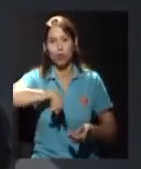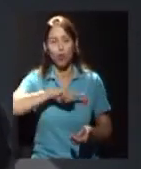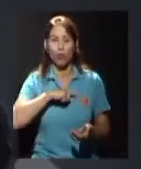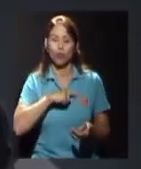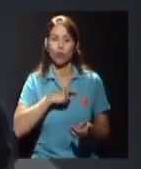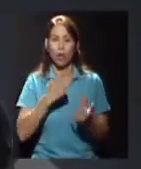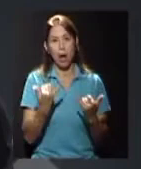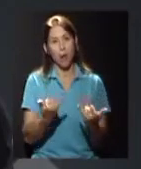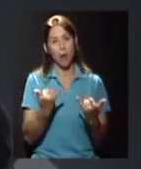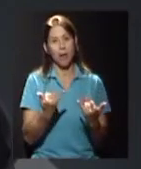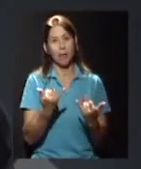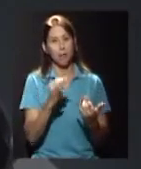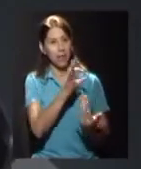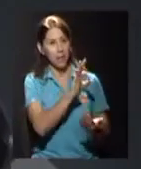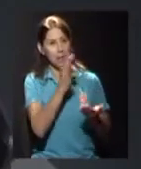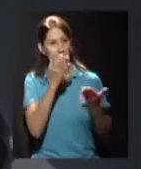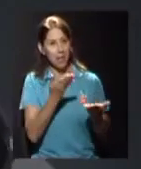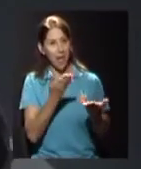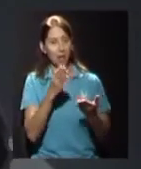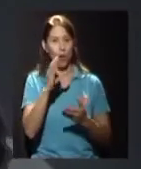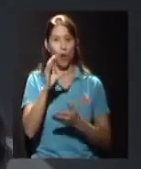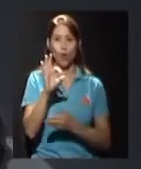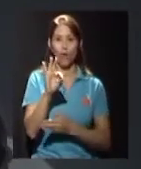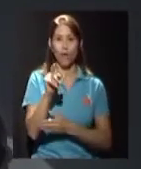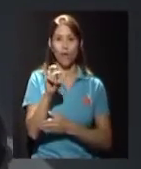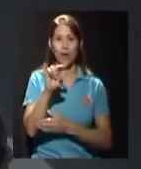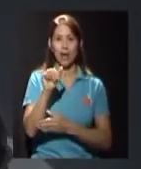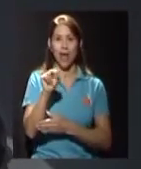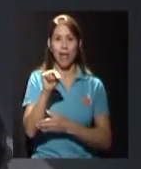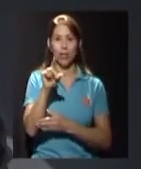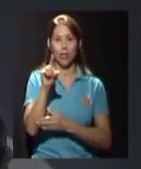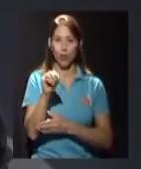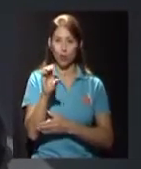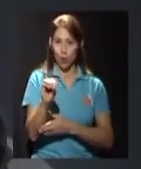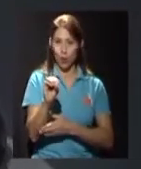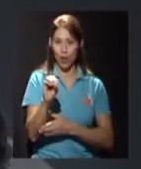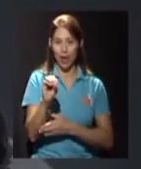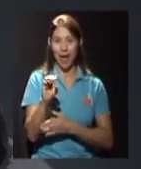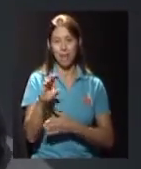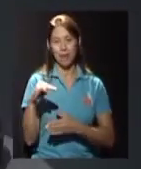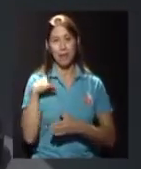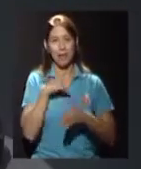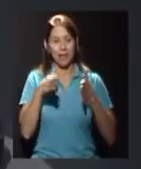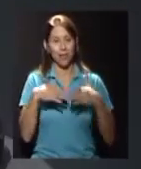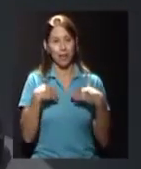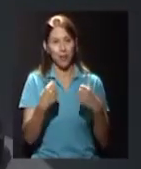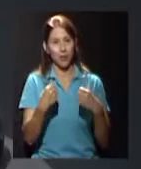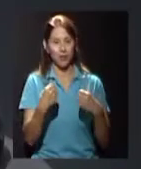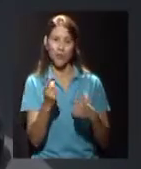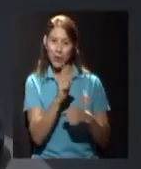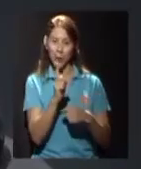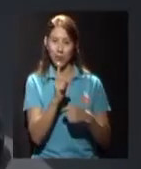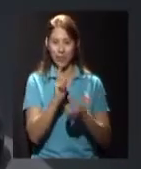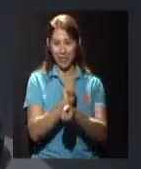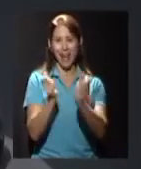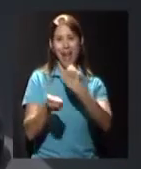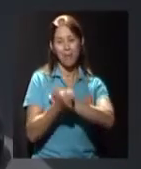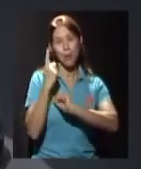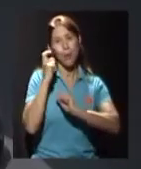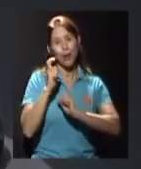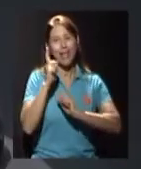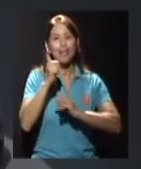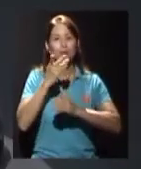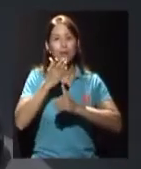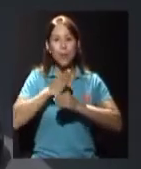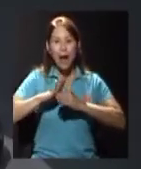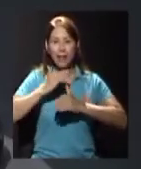invitado a don fernando llorca el señor ministro de salud sino porque es parte de un proceso de cambio que